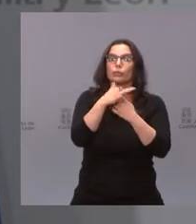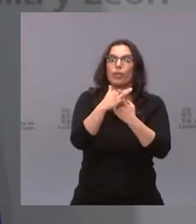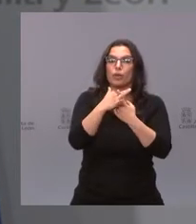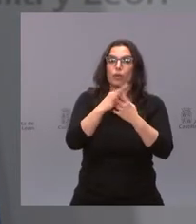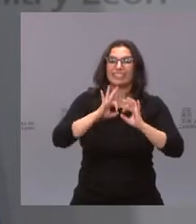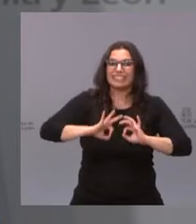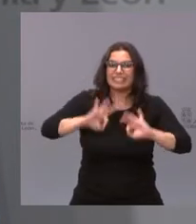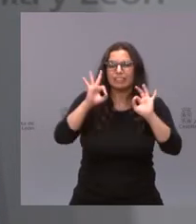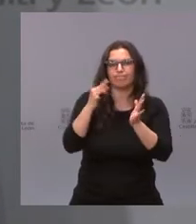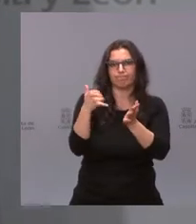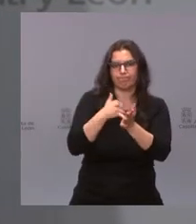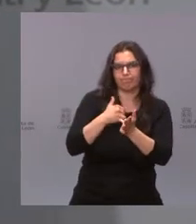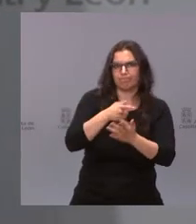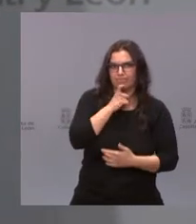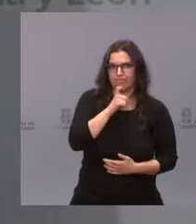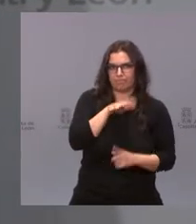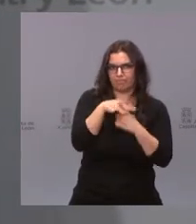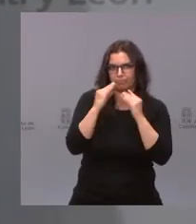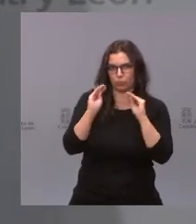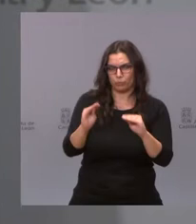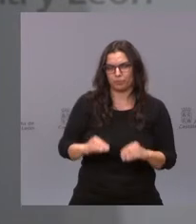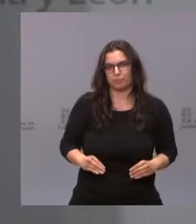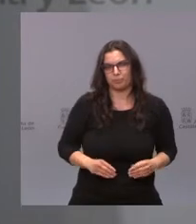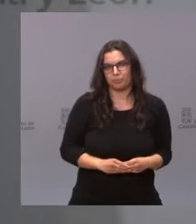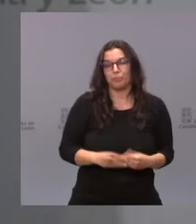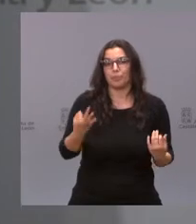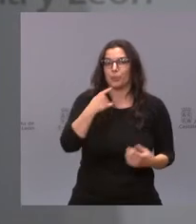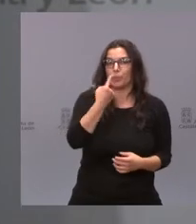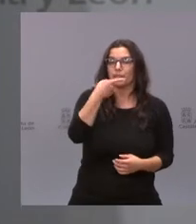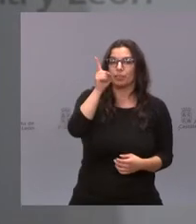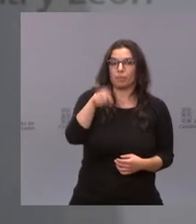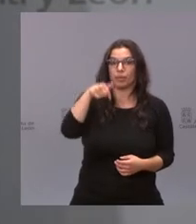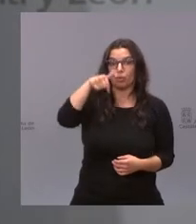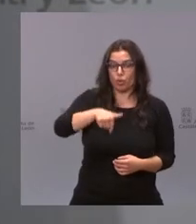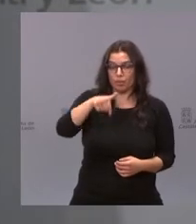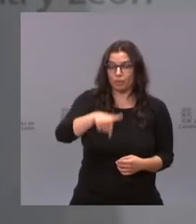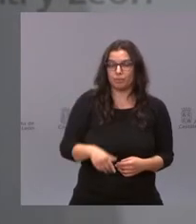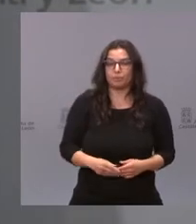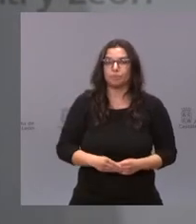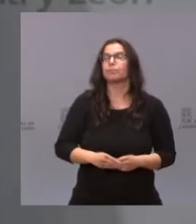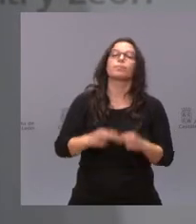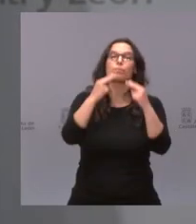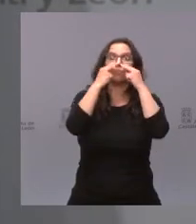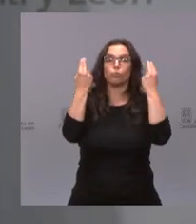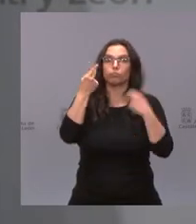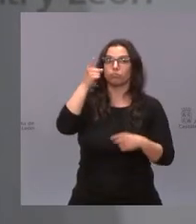especial vulnerabilidad. He de decirles que también hoy se ha publicado